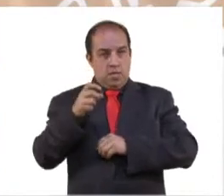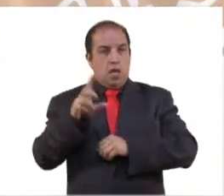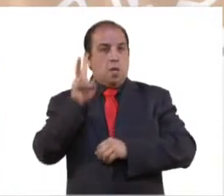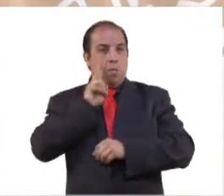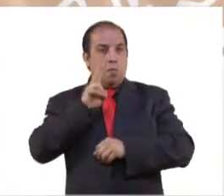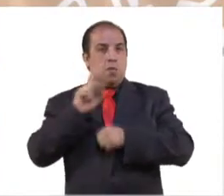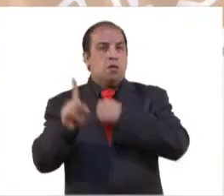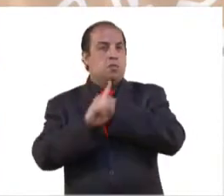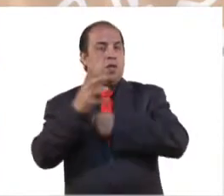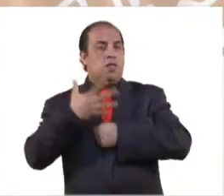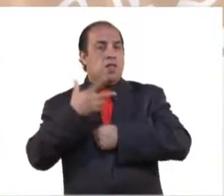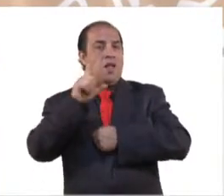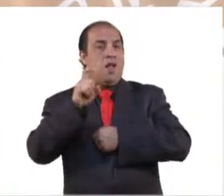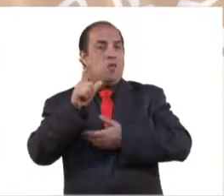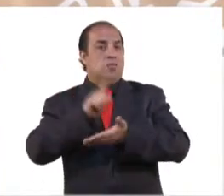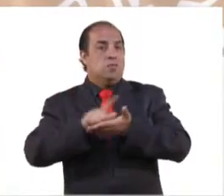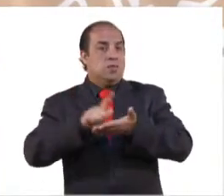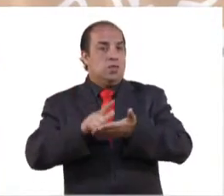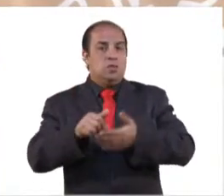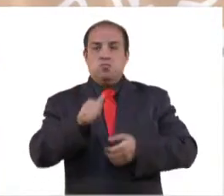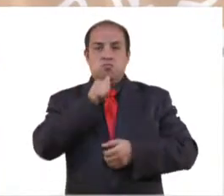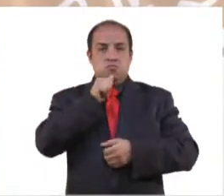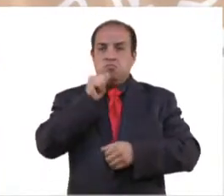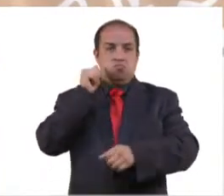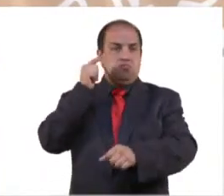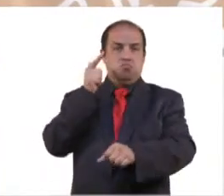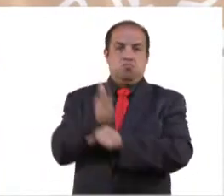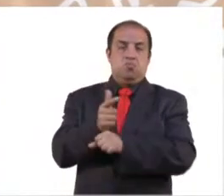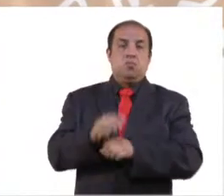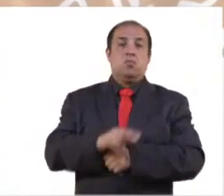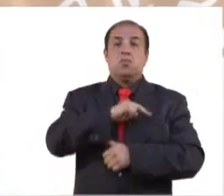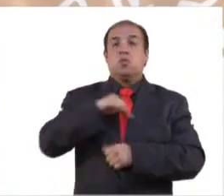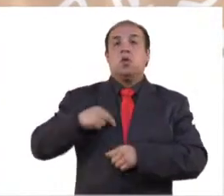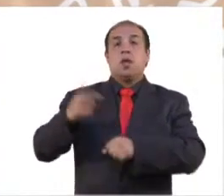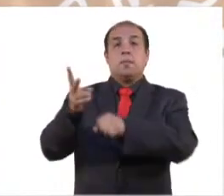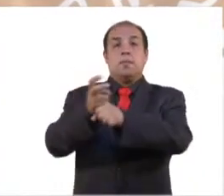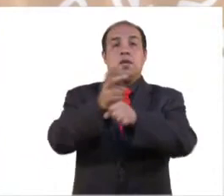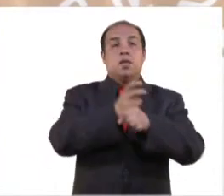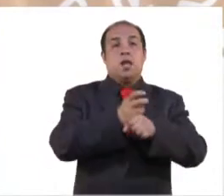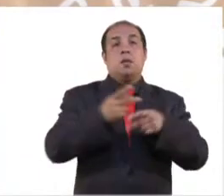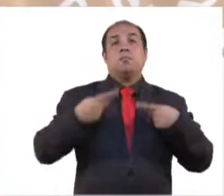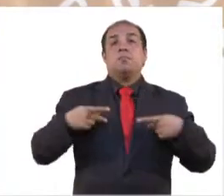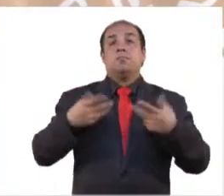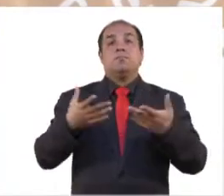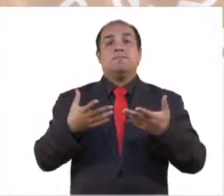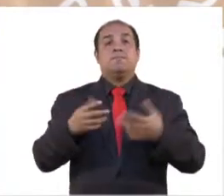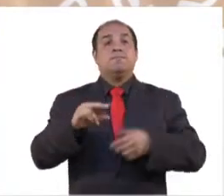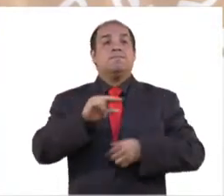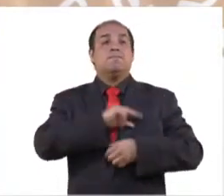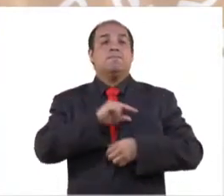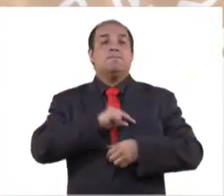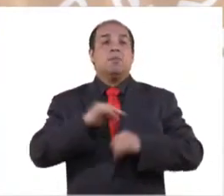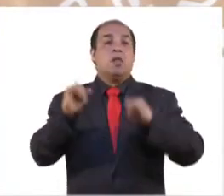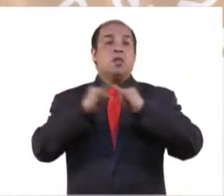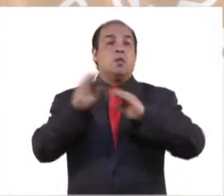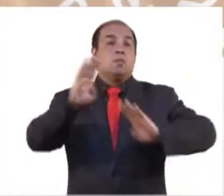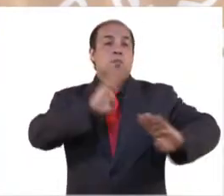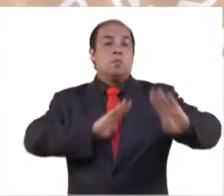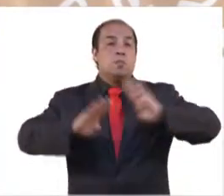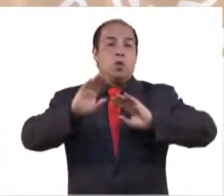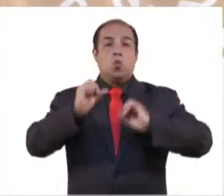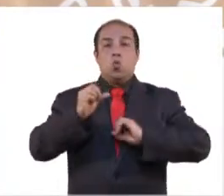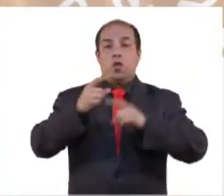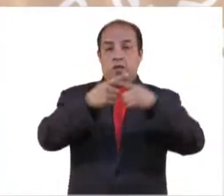agua, y hasta ahora no se ha encontrado. Entonces, vamos a convocar a especialistas del Instituto de Biología o de